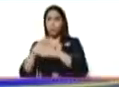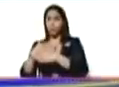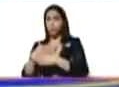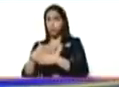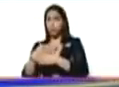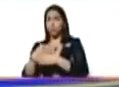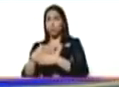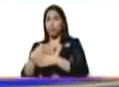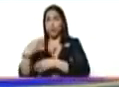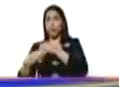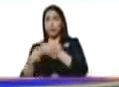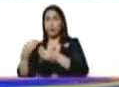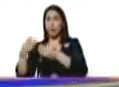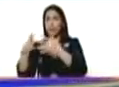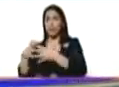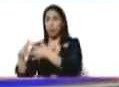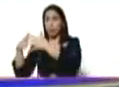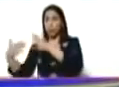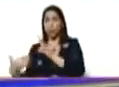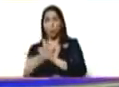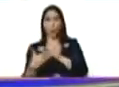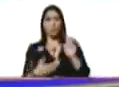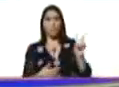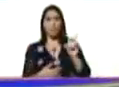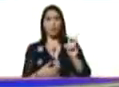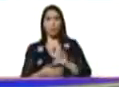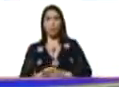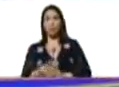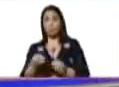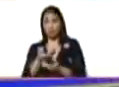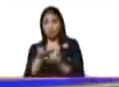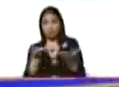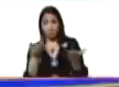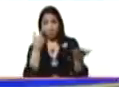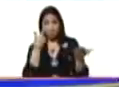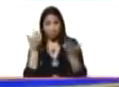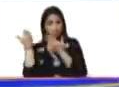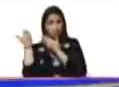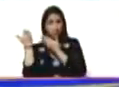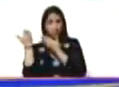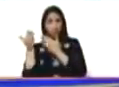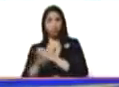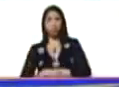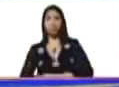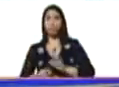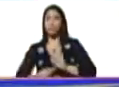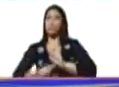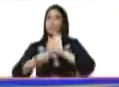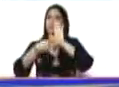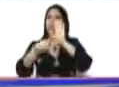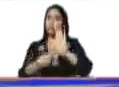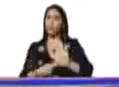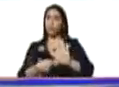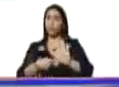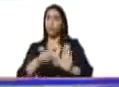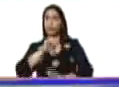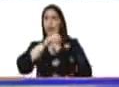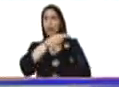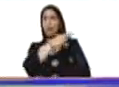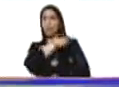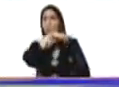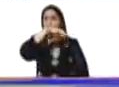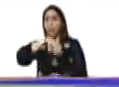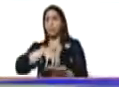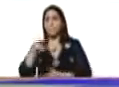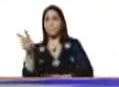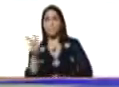unilaterales impuestas por el gobierno estadounidense. Allí la imagen de la presentación por parte del jefe de Estado